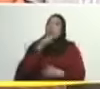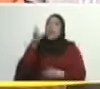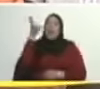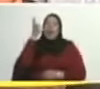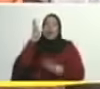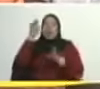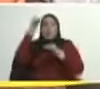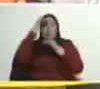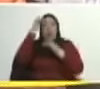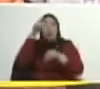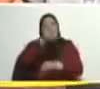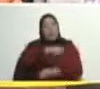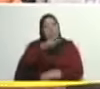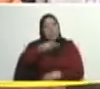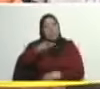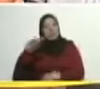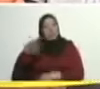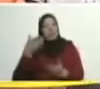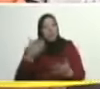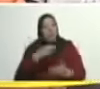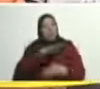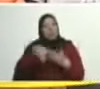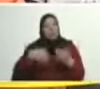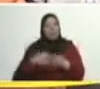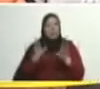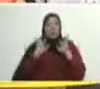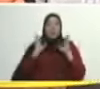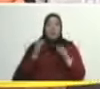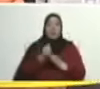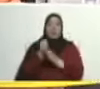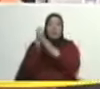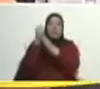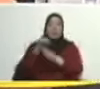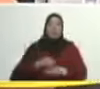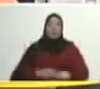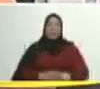escuchar a grandes líderes como Daniel Ortega,